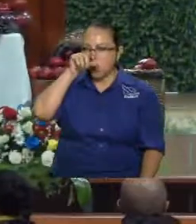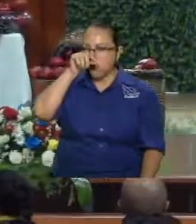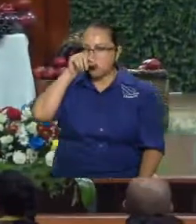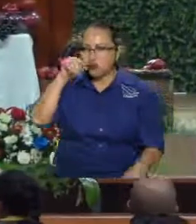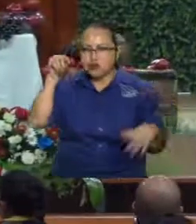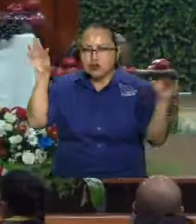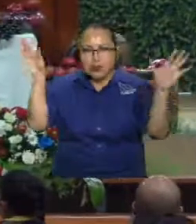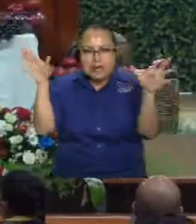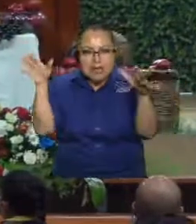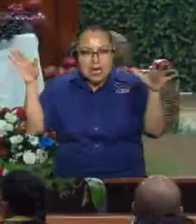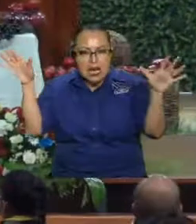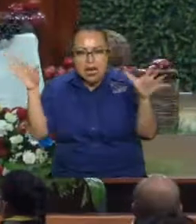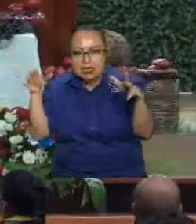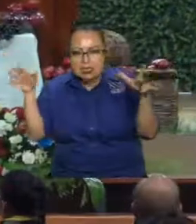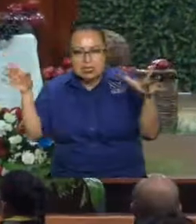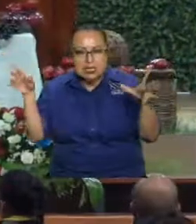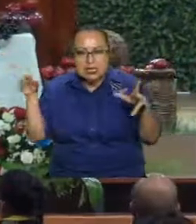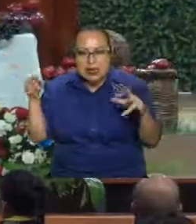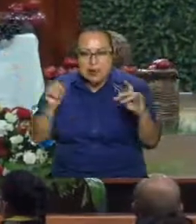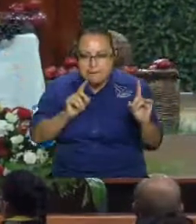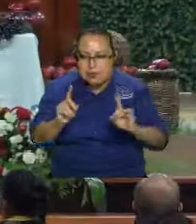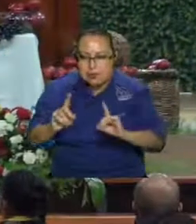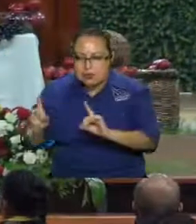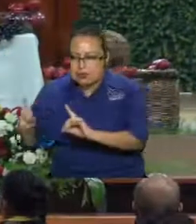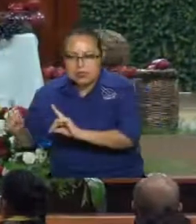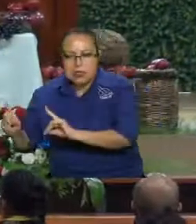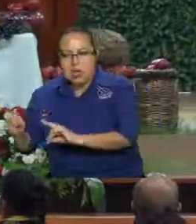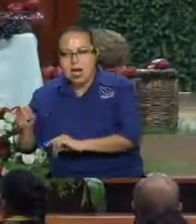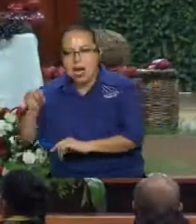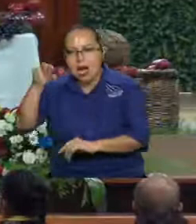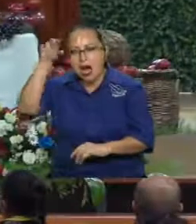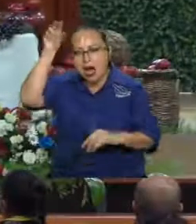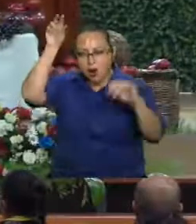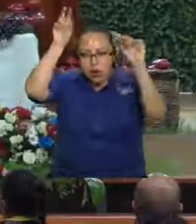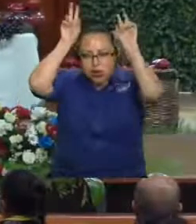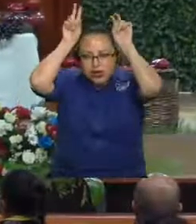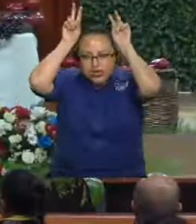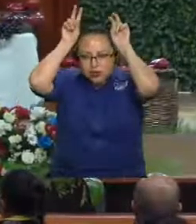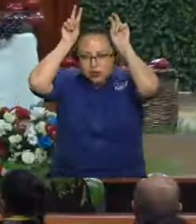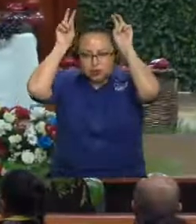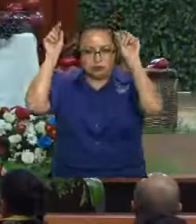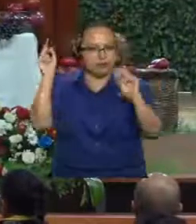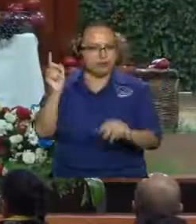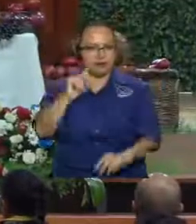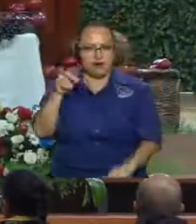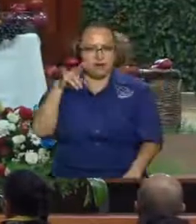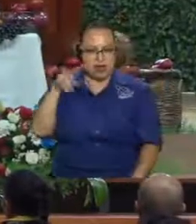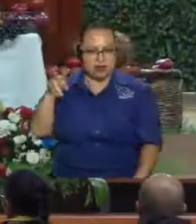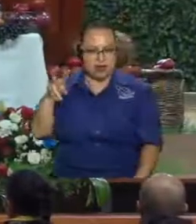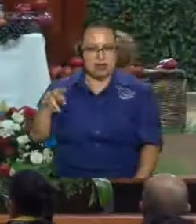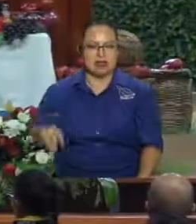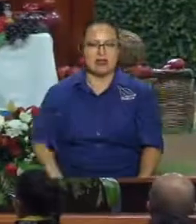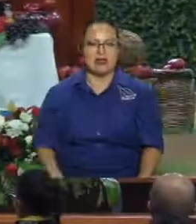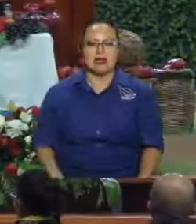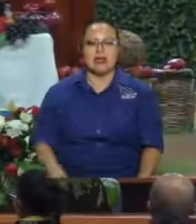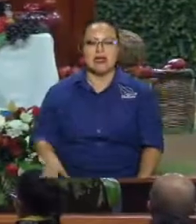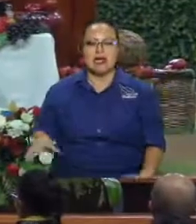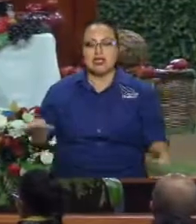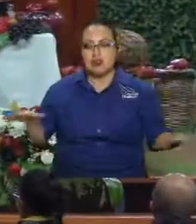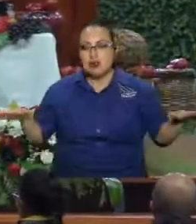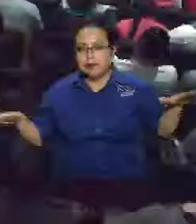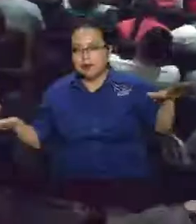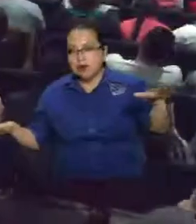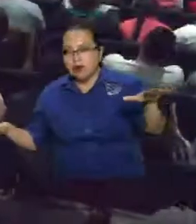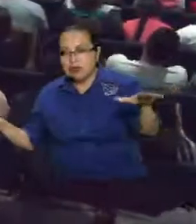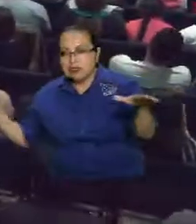zopilote que se deja ir como un águila, así, persiguiendo a un conejo? ¿Verdad que no? Sino que usted empieza a